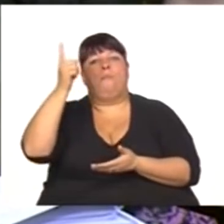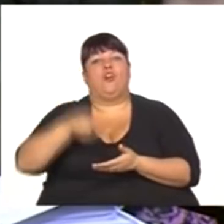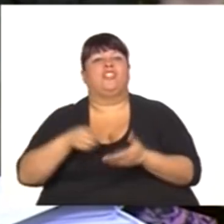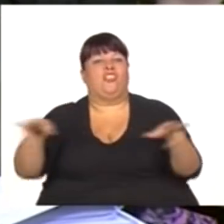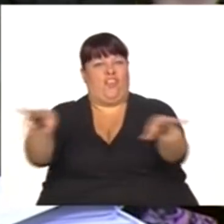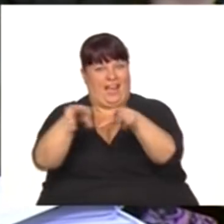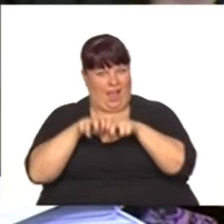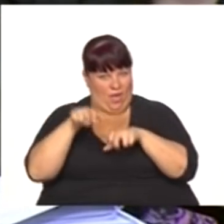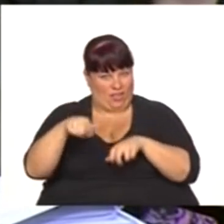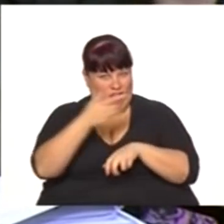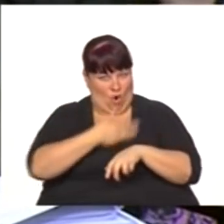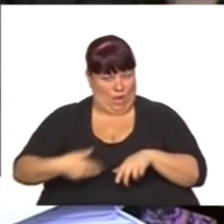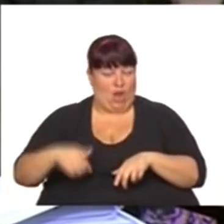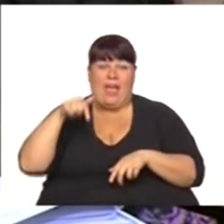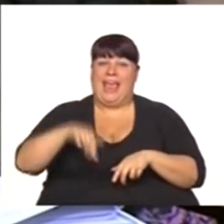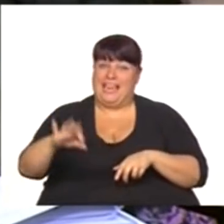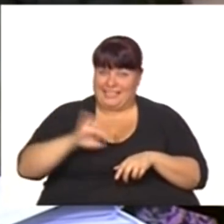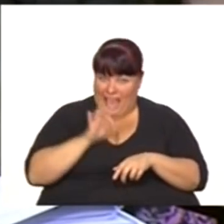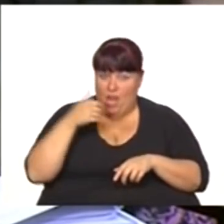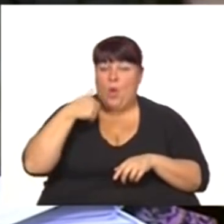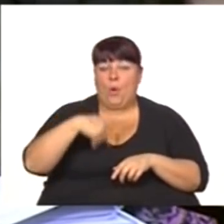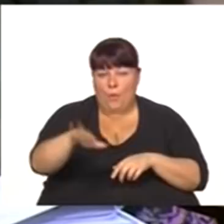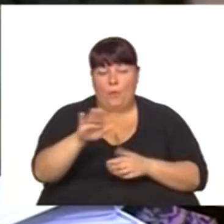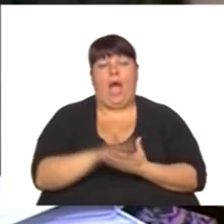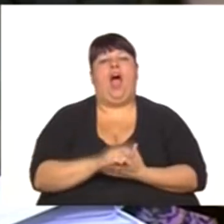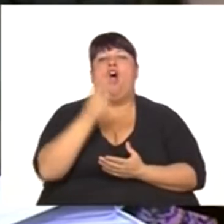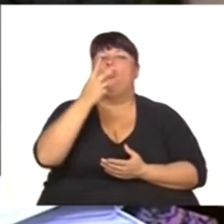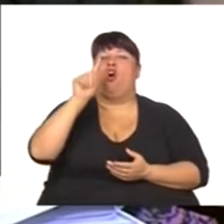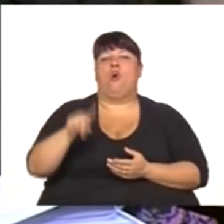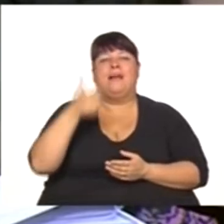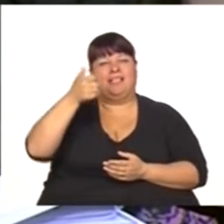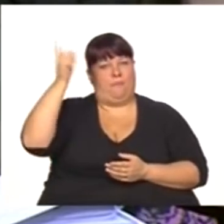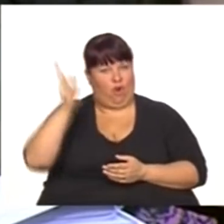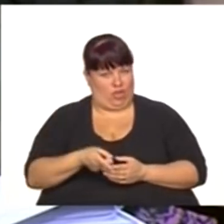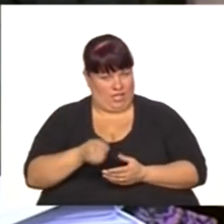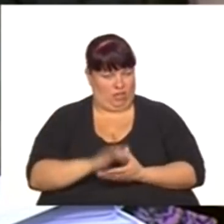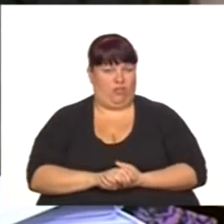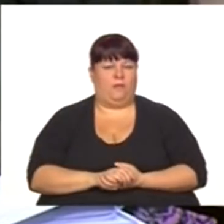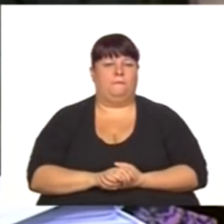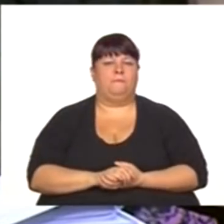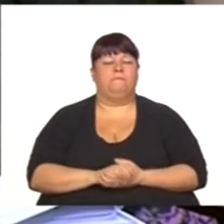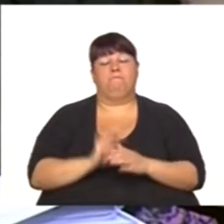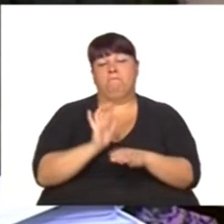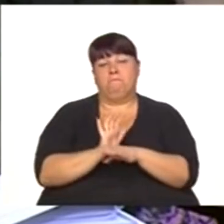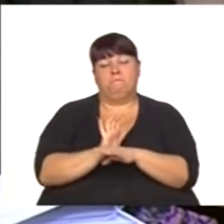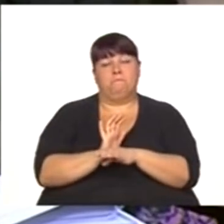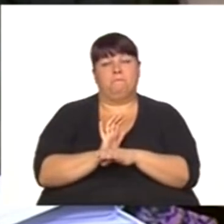PBI. Este año va a ser 2,6 puntos del PBI. Es